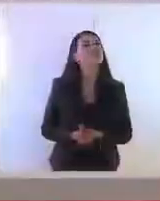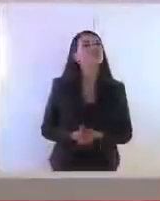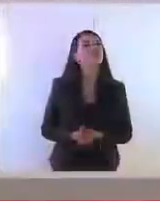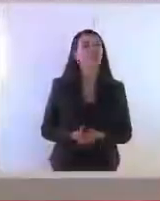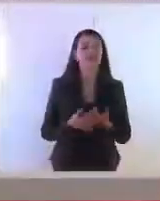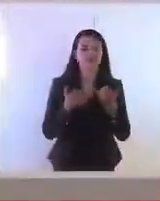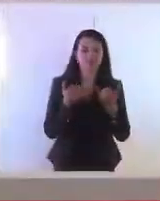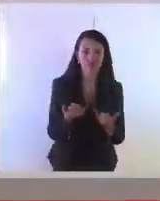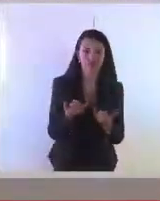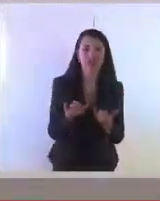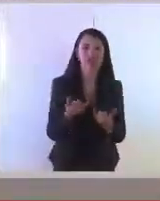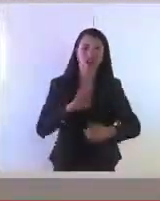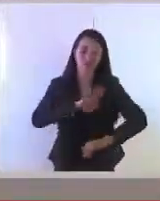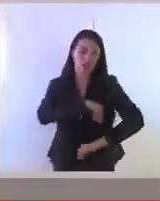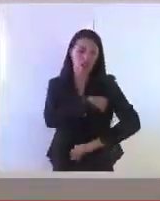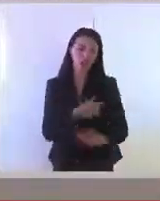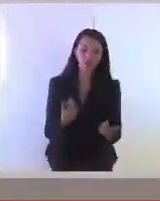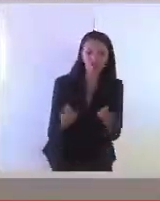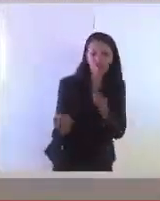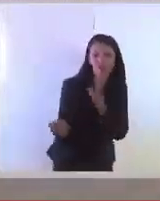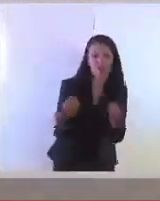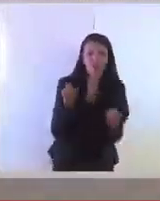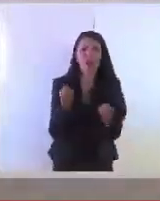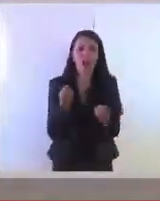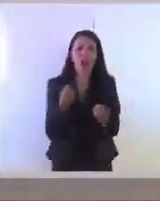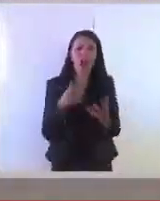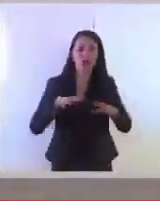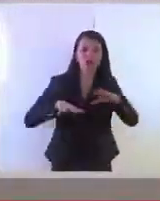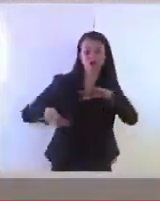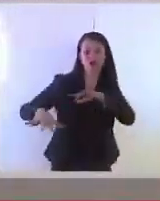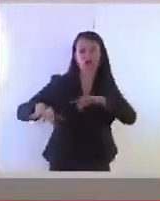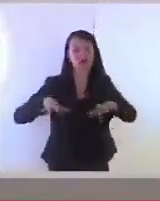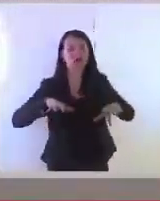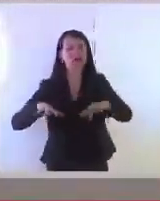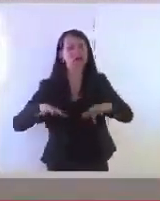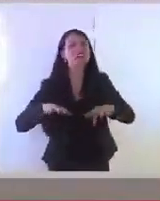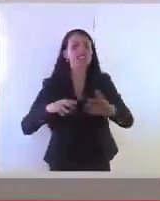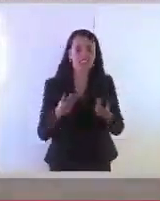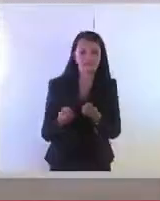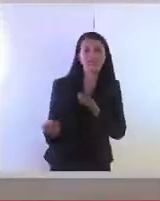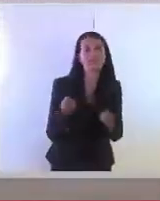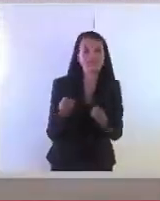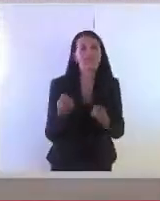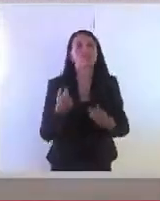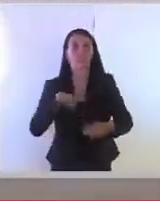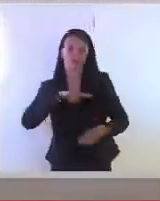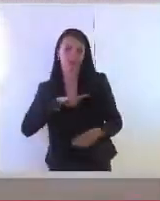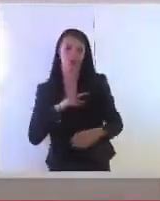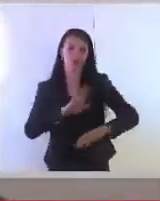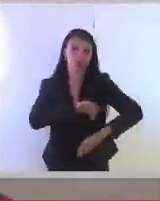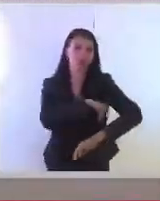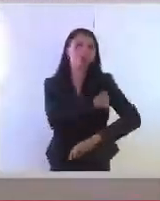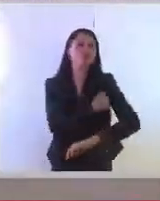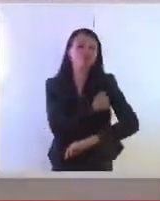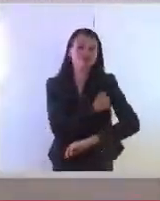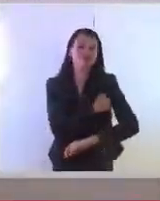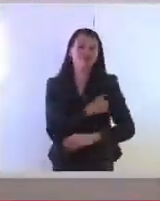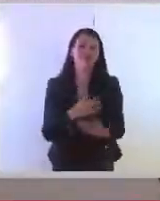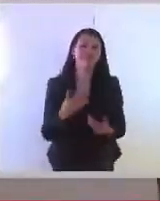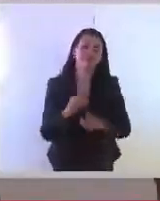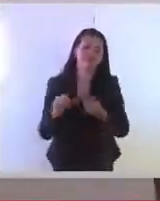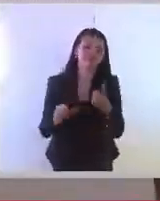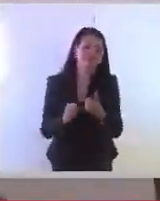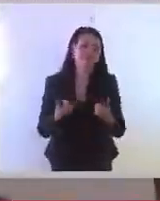en el Ministerio de la Contención de los Desastres Naturales, y somos el ministerio, y viceministra Lilia y